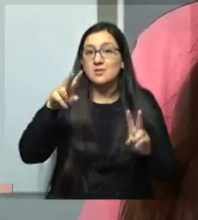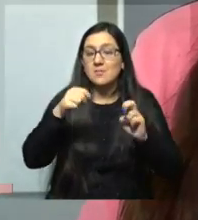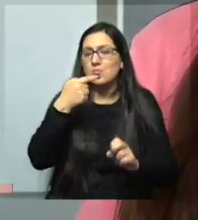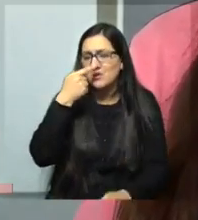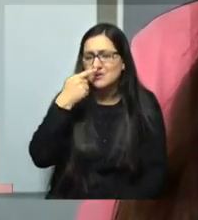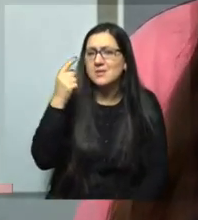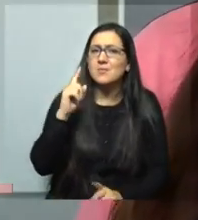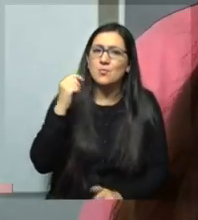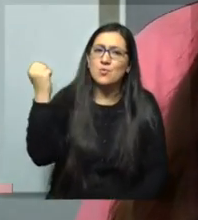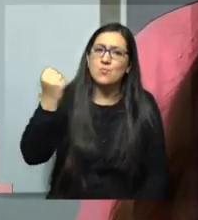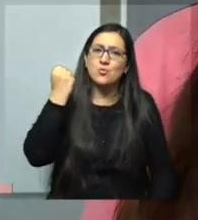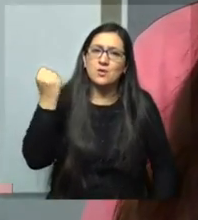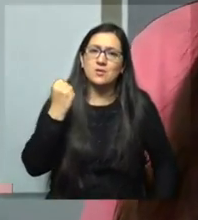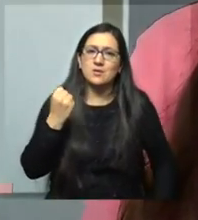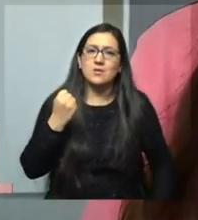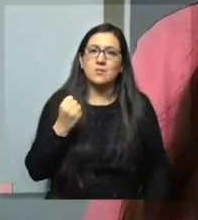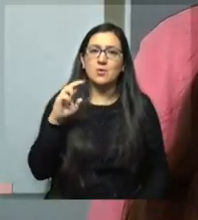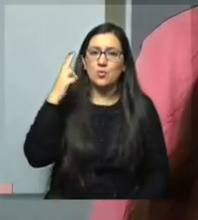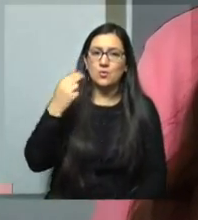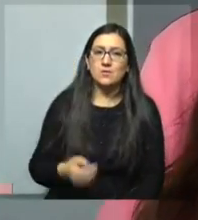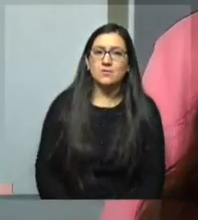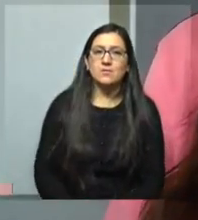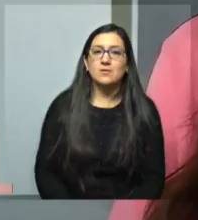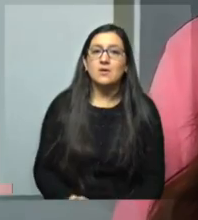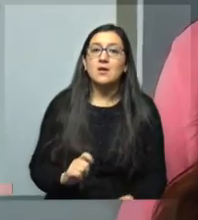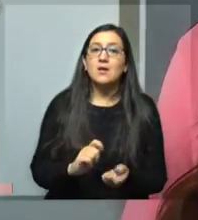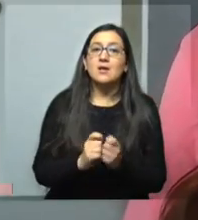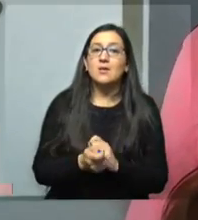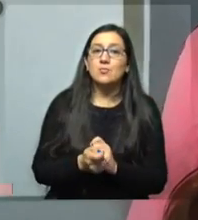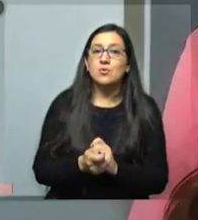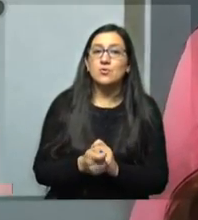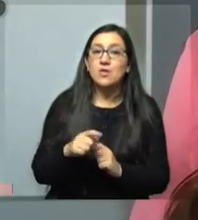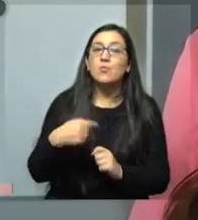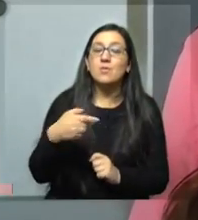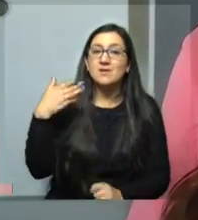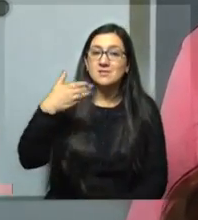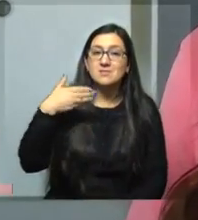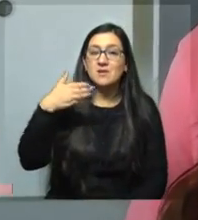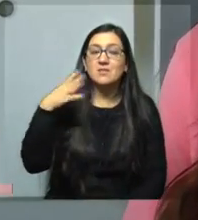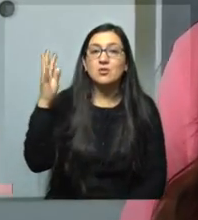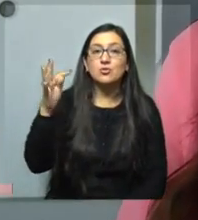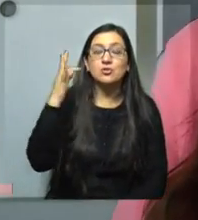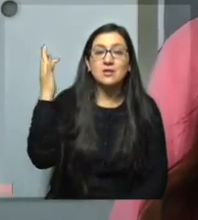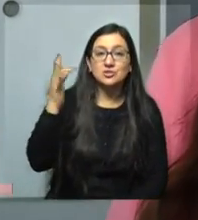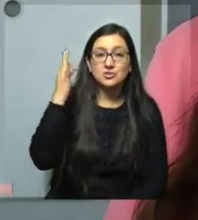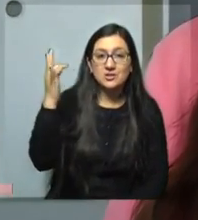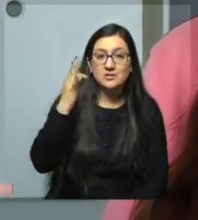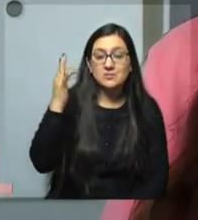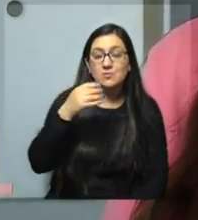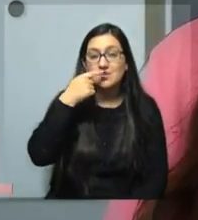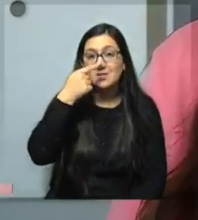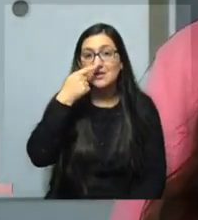tan importante en este momento para el Uruguay. ¿Cambió la percepción después de participar de los talleres, de ese interés que